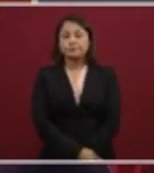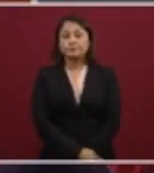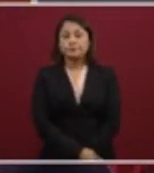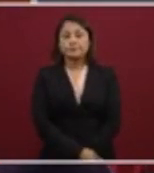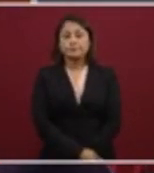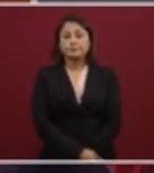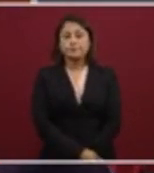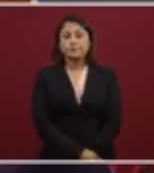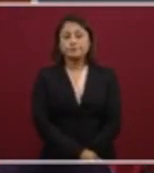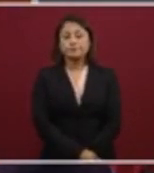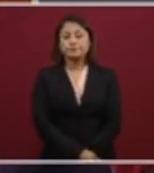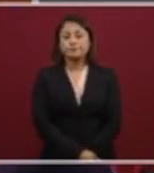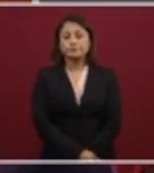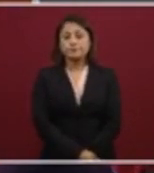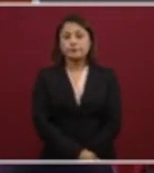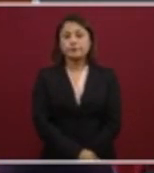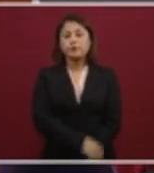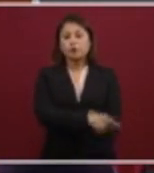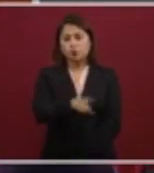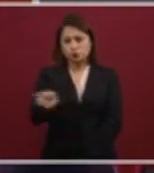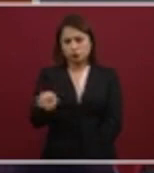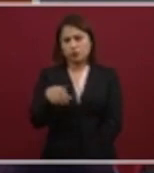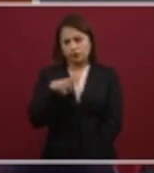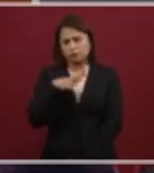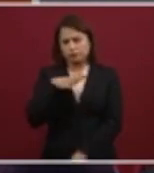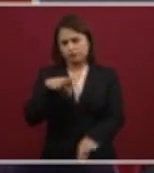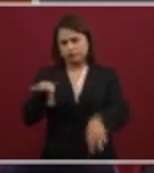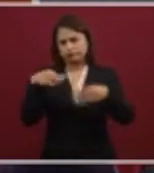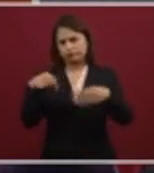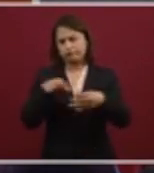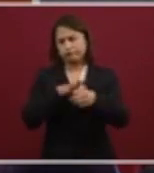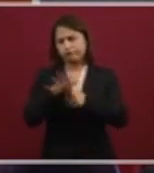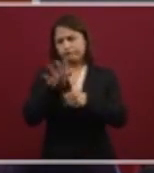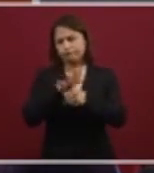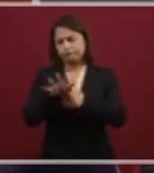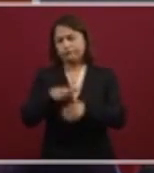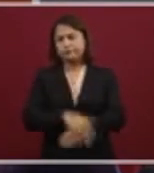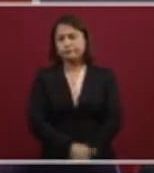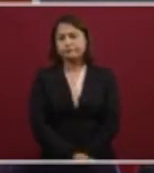para que tengan los elementos.